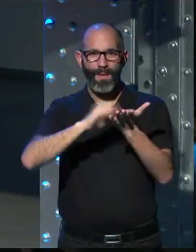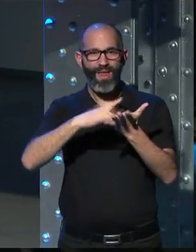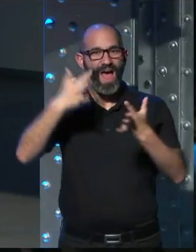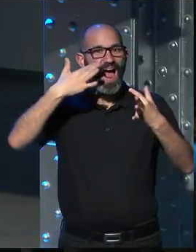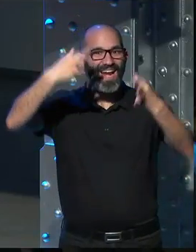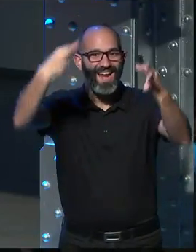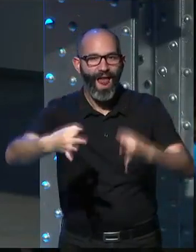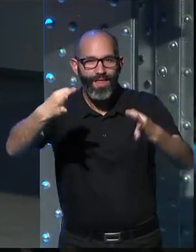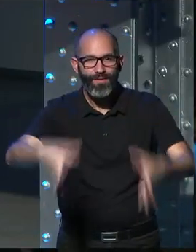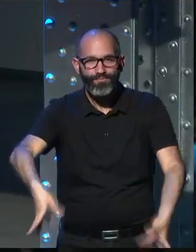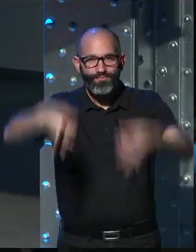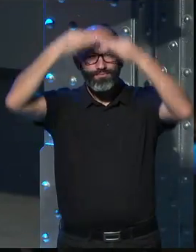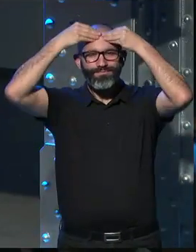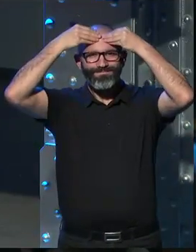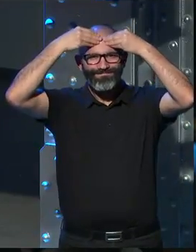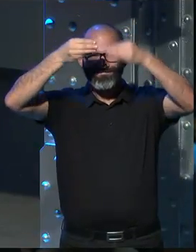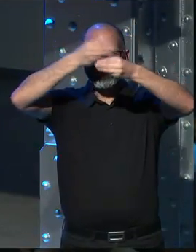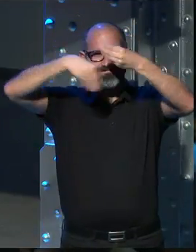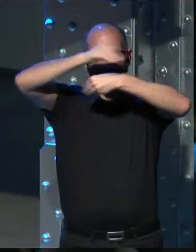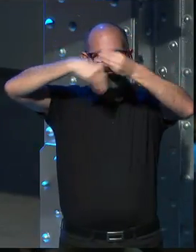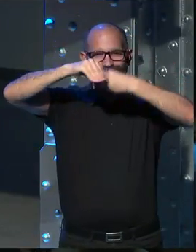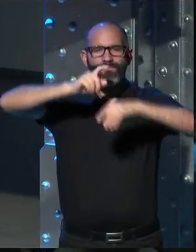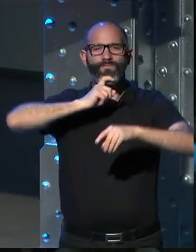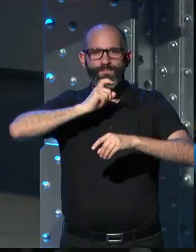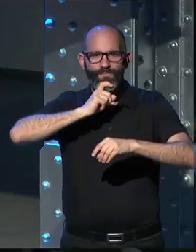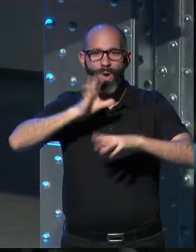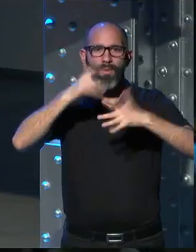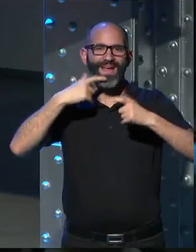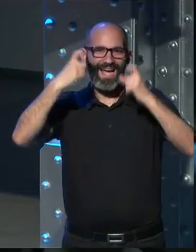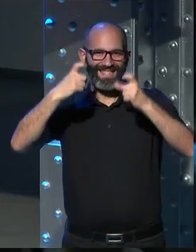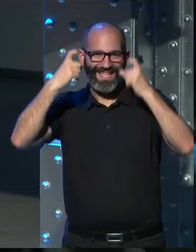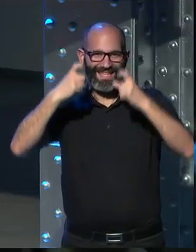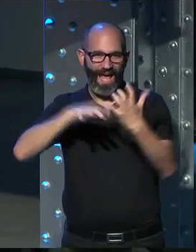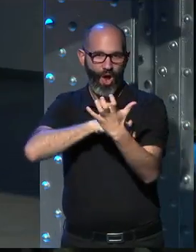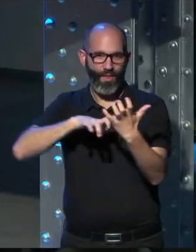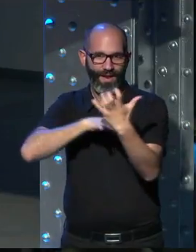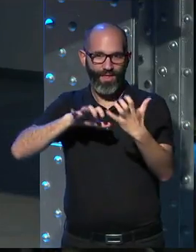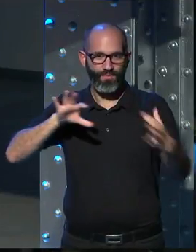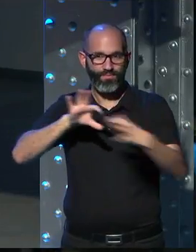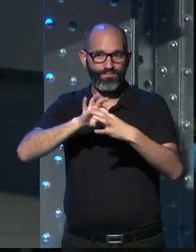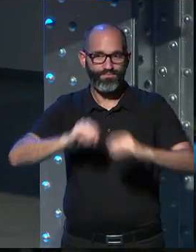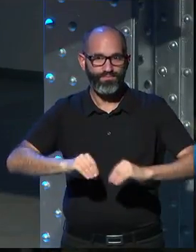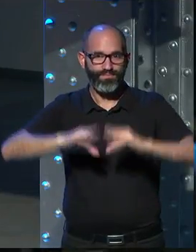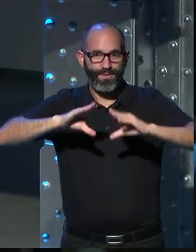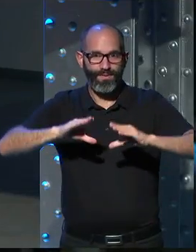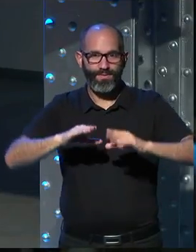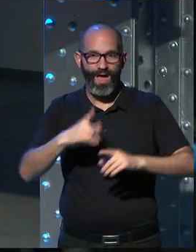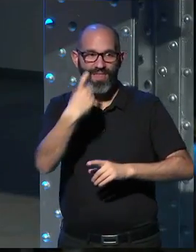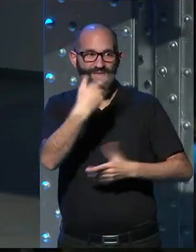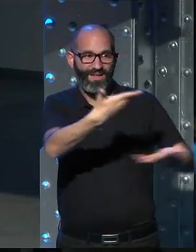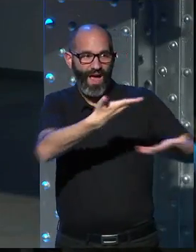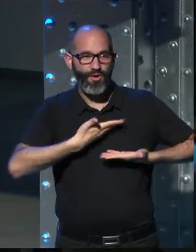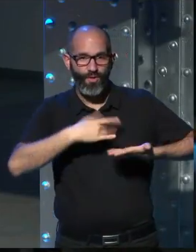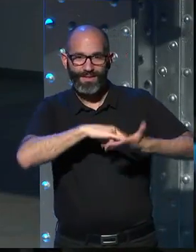que nos rodea. Y voy a intentar conectar el ordenador. A lo mejor necesito